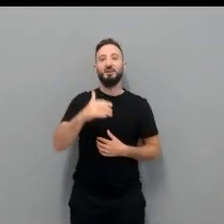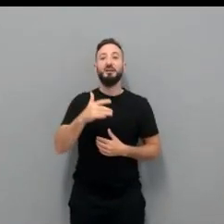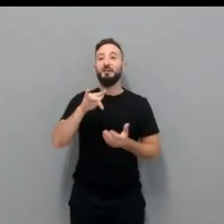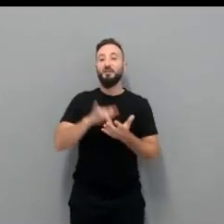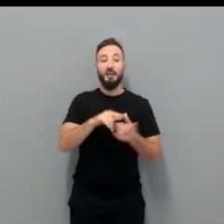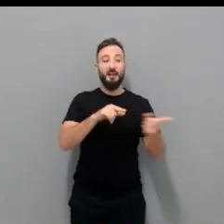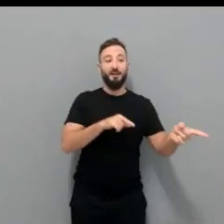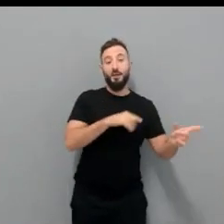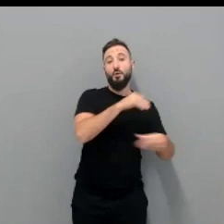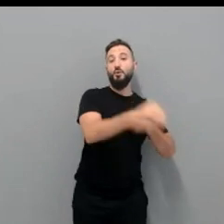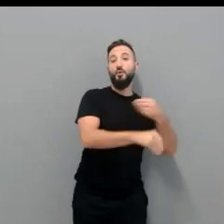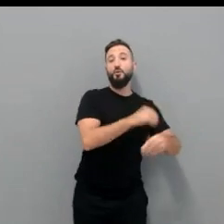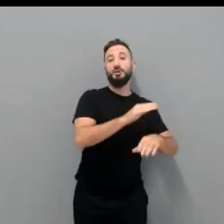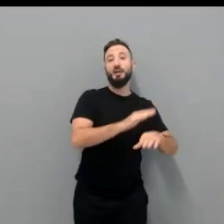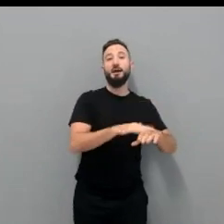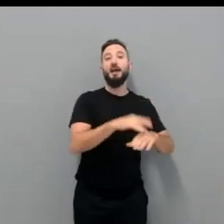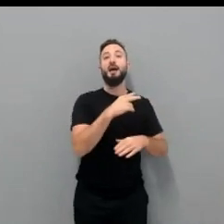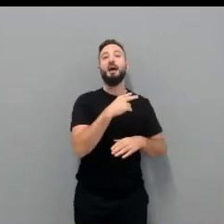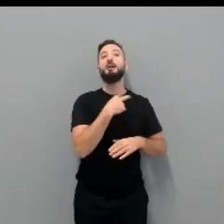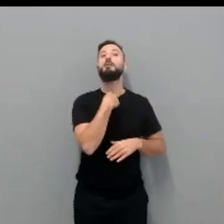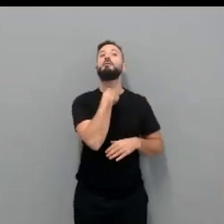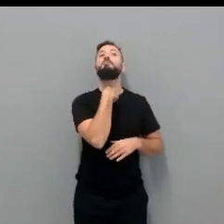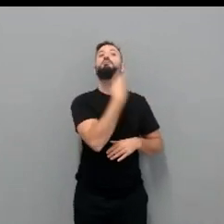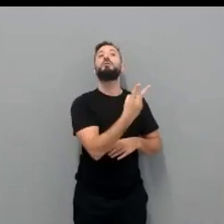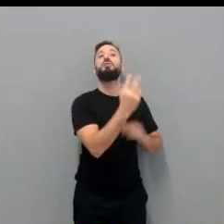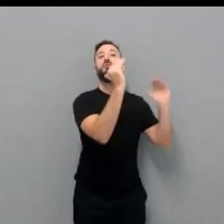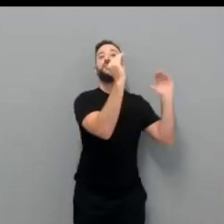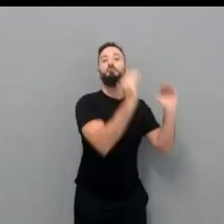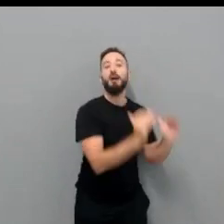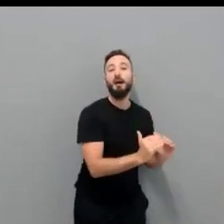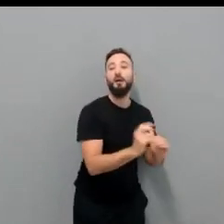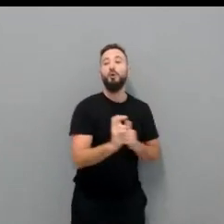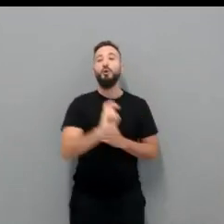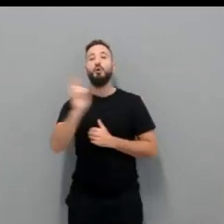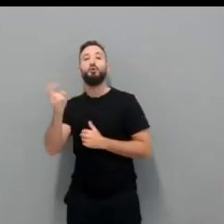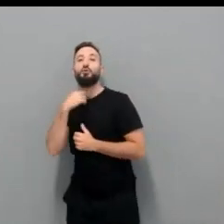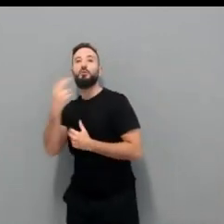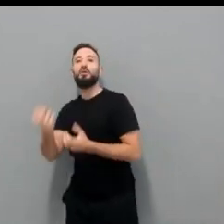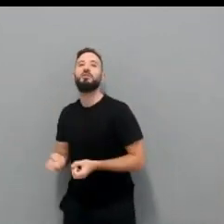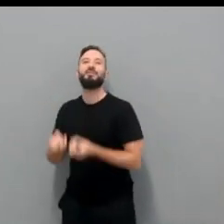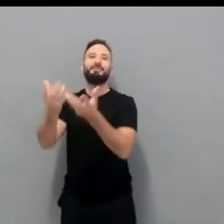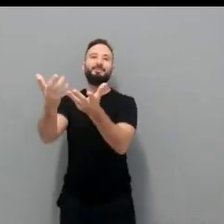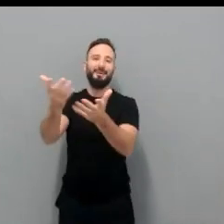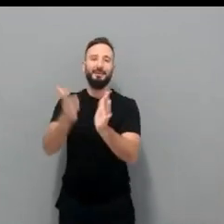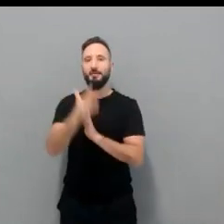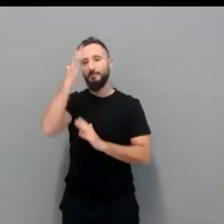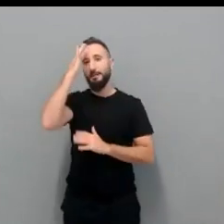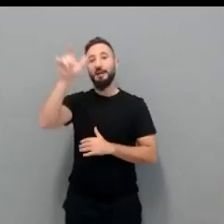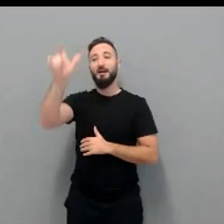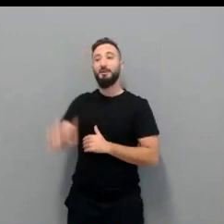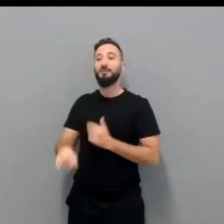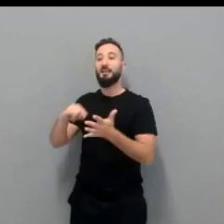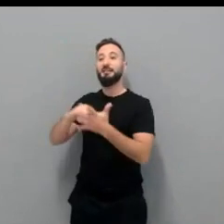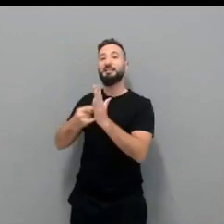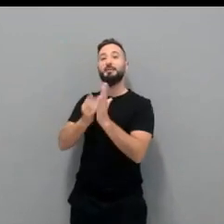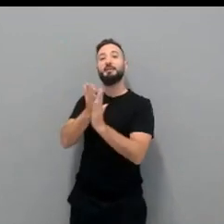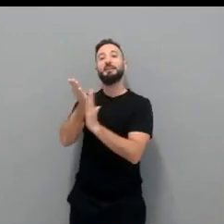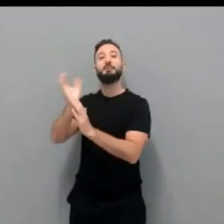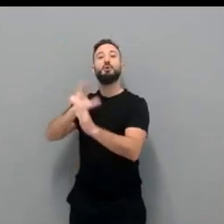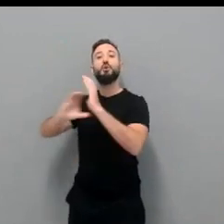utiliza para quitar voz y otro para dar voz. Si a una persona que utiliza un sistema alternativo de comunicación